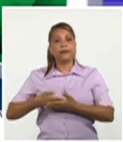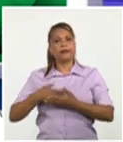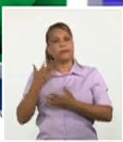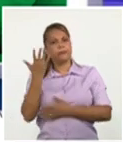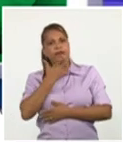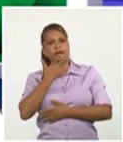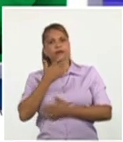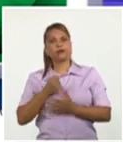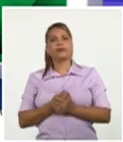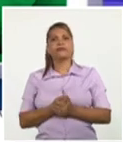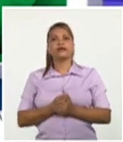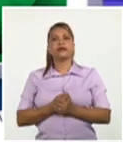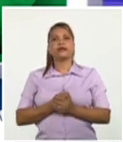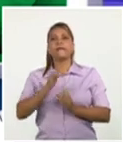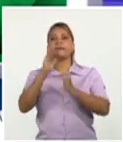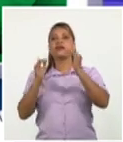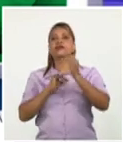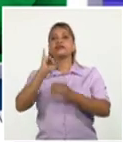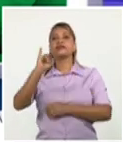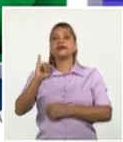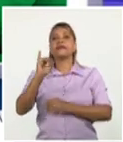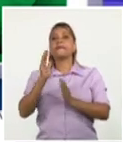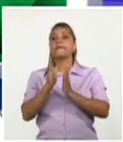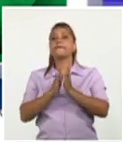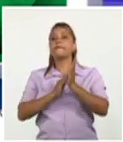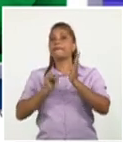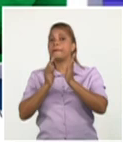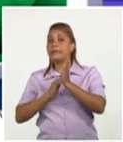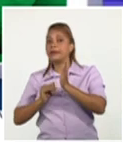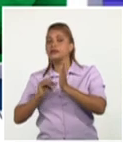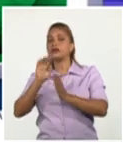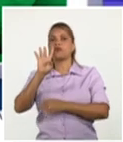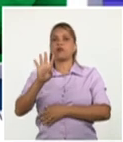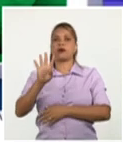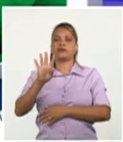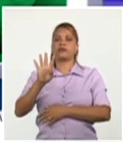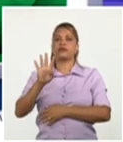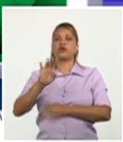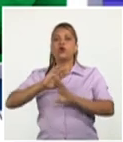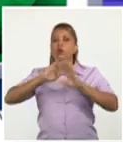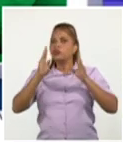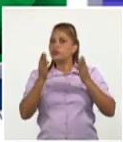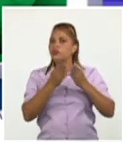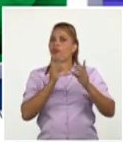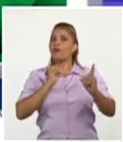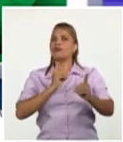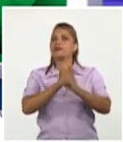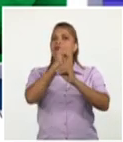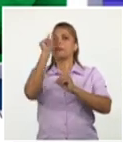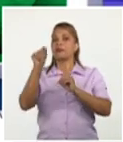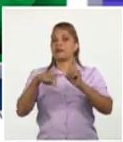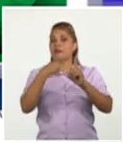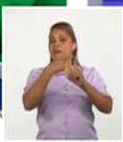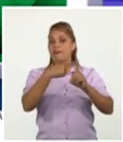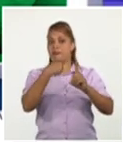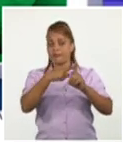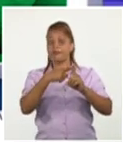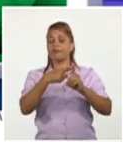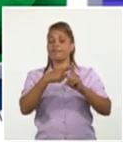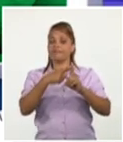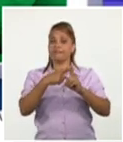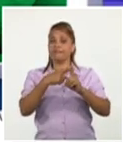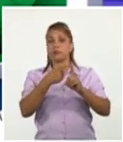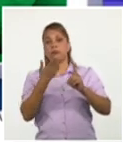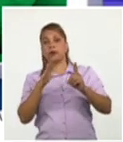lactantes menores de 6 meses, 4 en el día de ayer. Todos contactos de casos confirmados, promediando